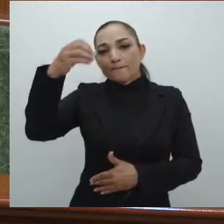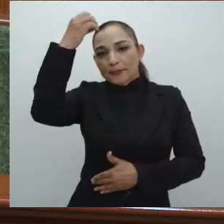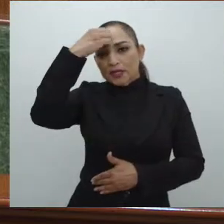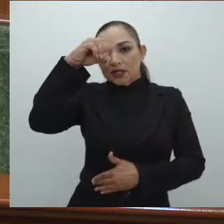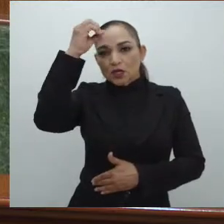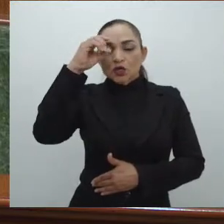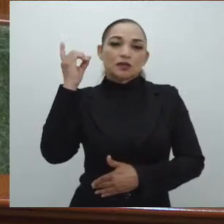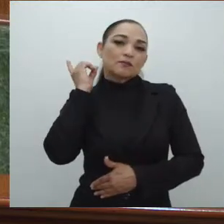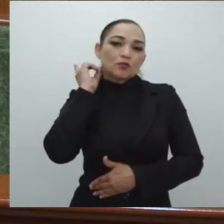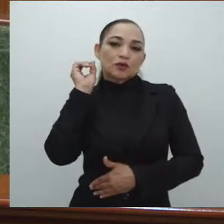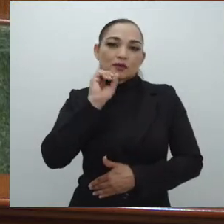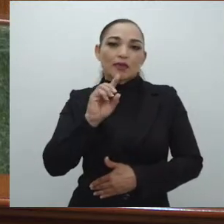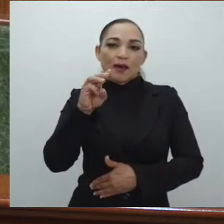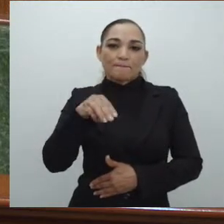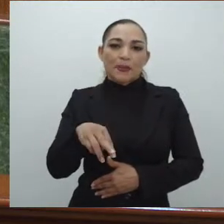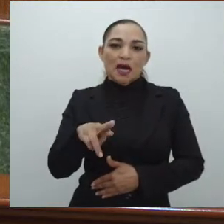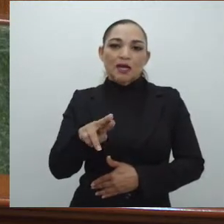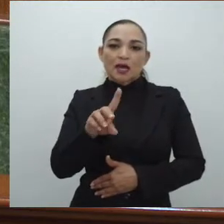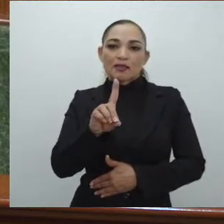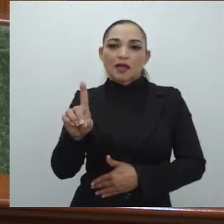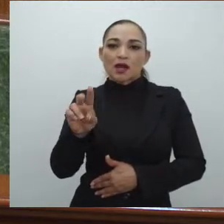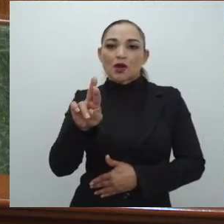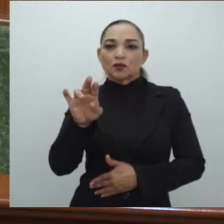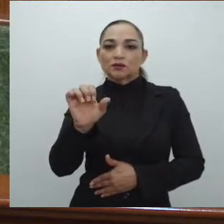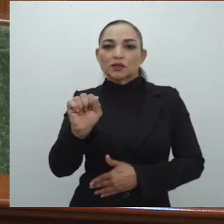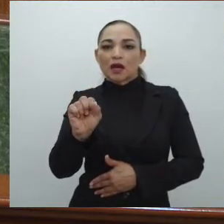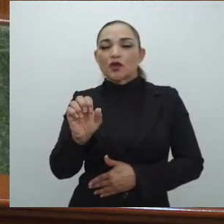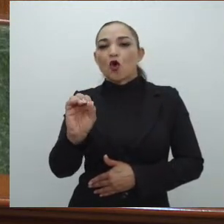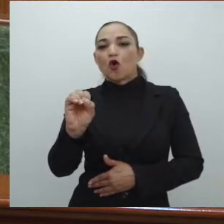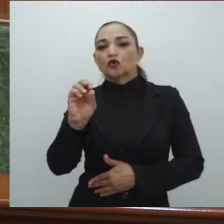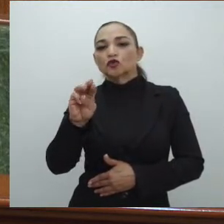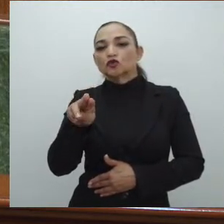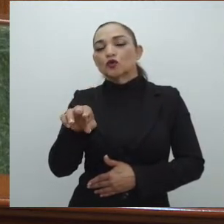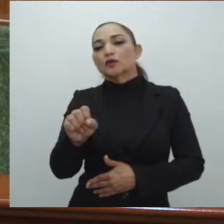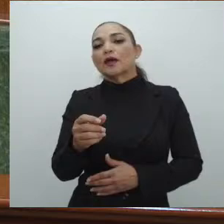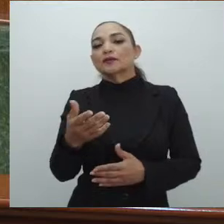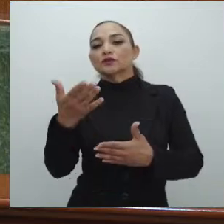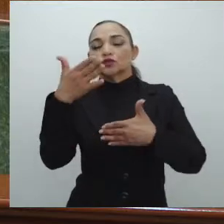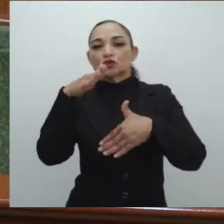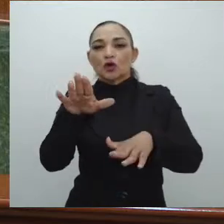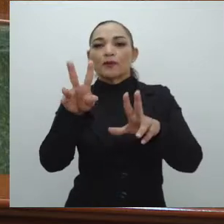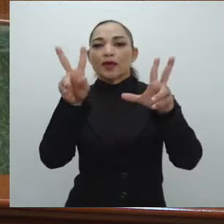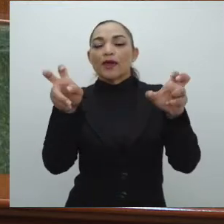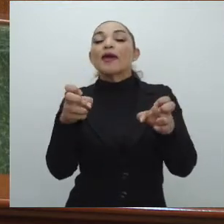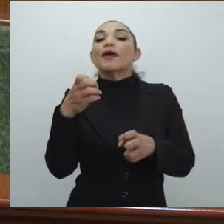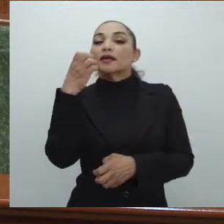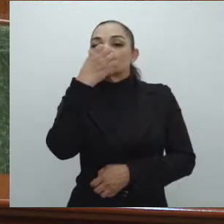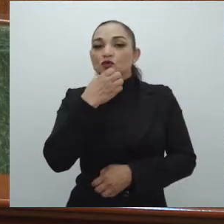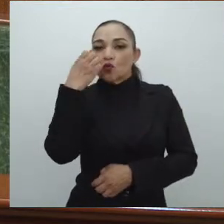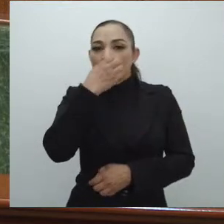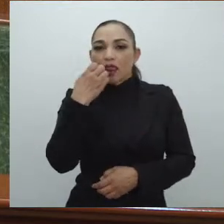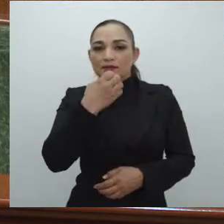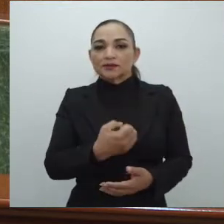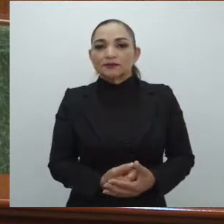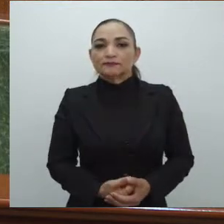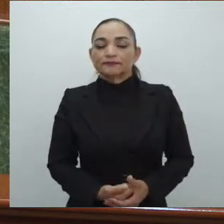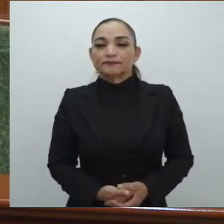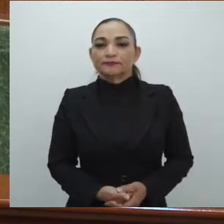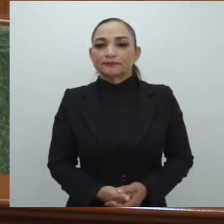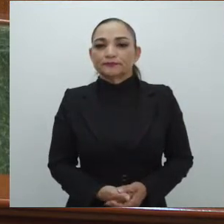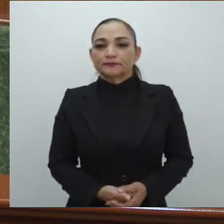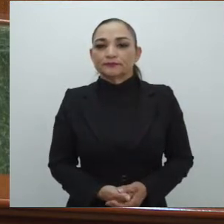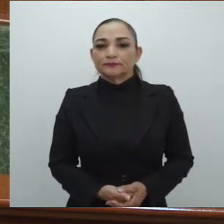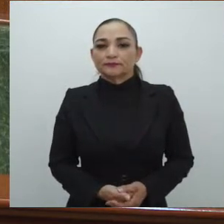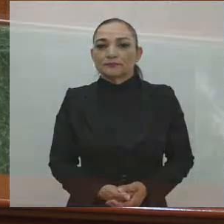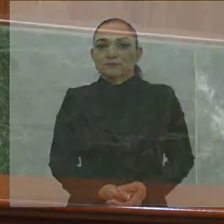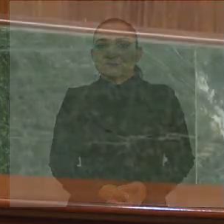la diputada María del Rosario Osuna Gutiérrez sobre planteles educativos. Se le concede el uso de la voz,